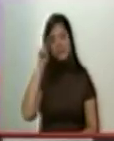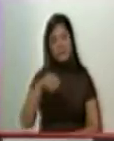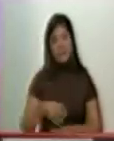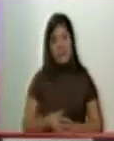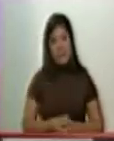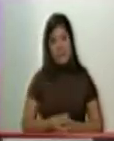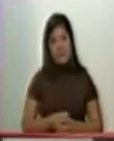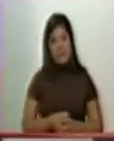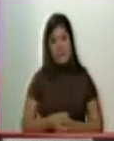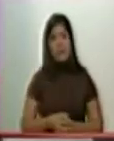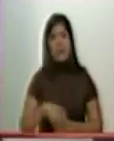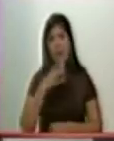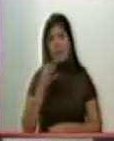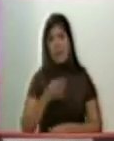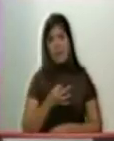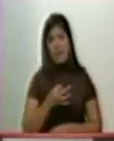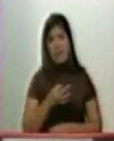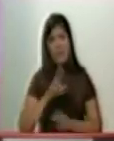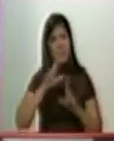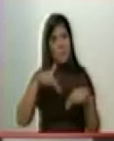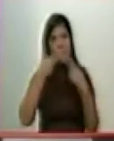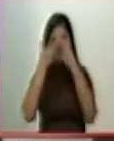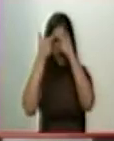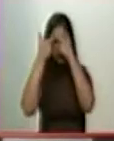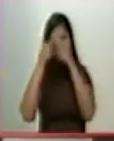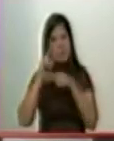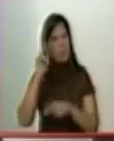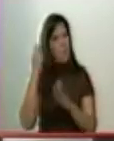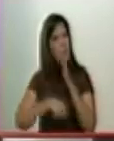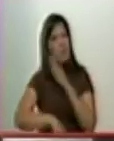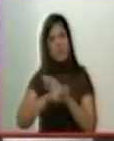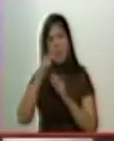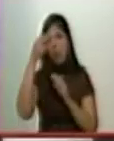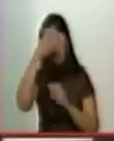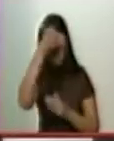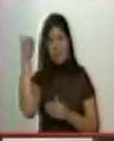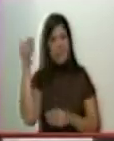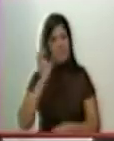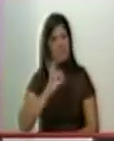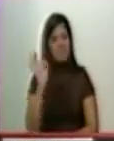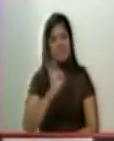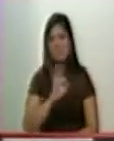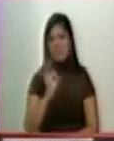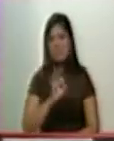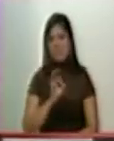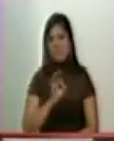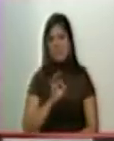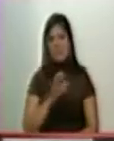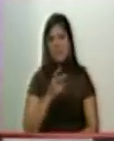es verdad, no podemos olvidar este acto de hoy, que